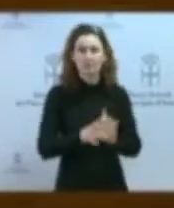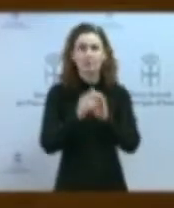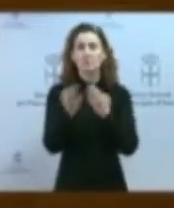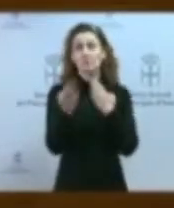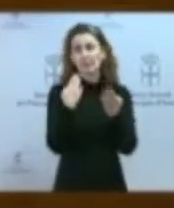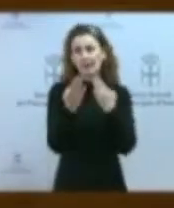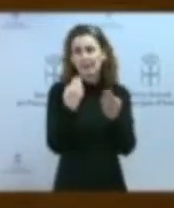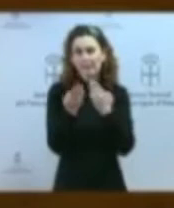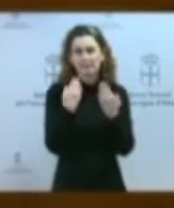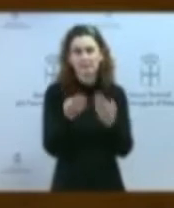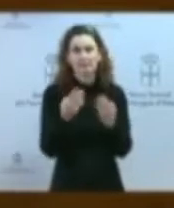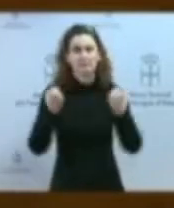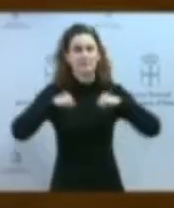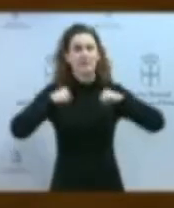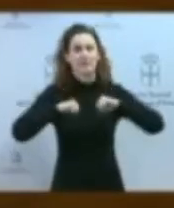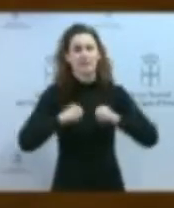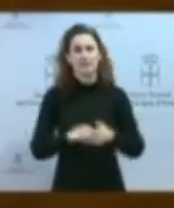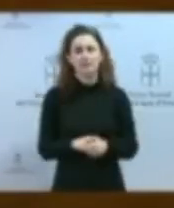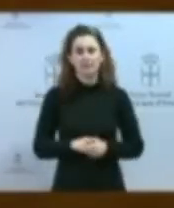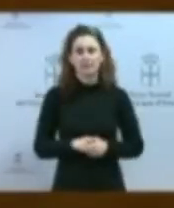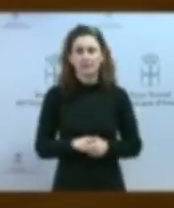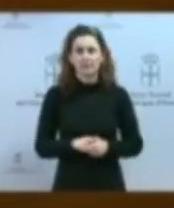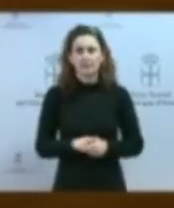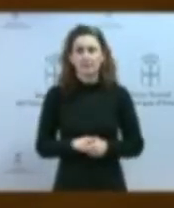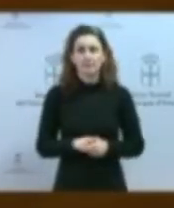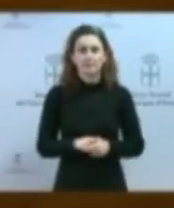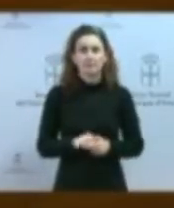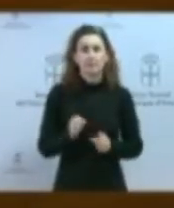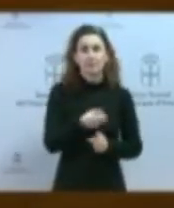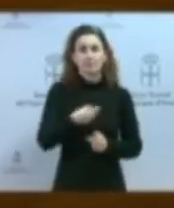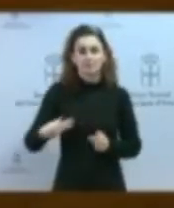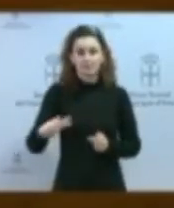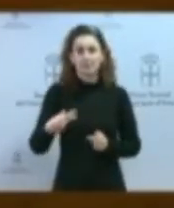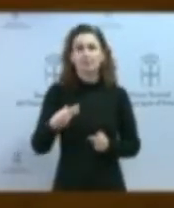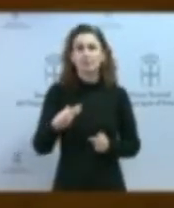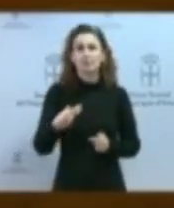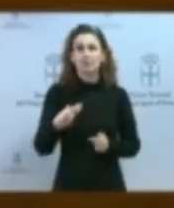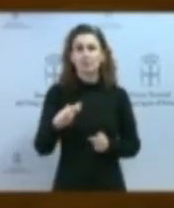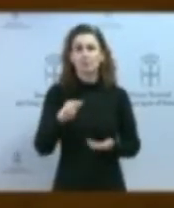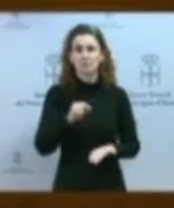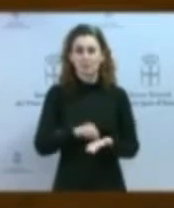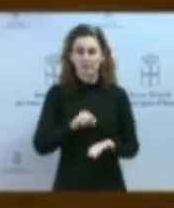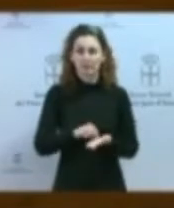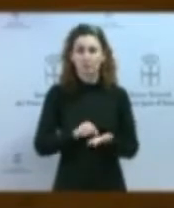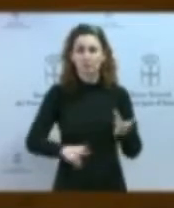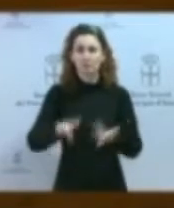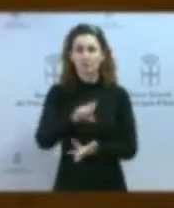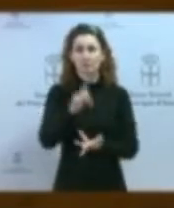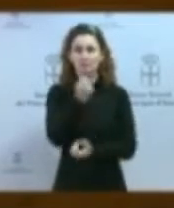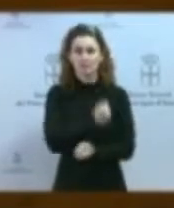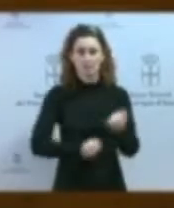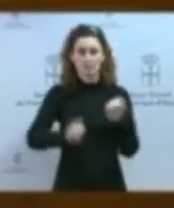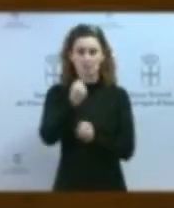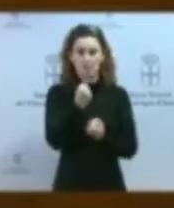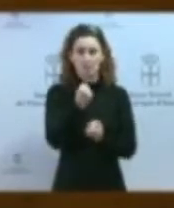y que se resumen, esos principios básicos, en un momento de una crisis económica, expandir el gasto público para